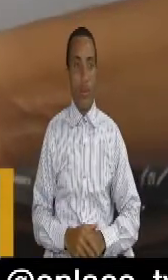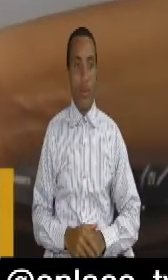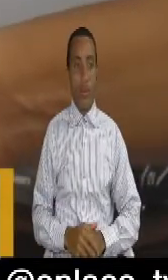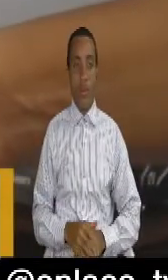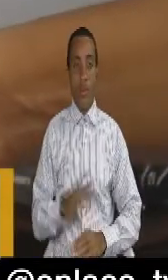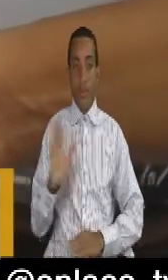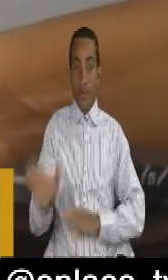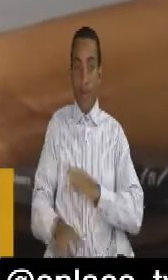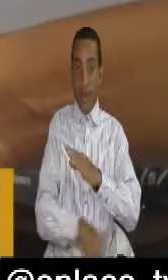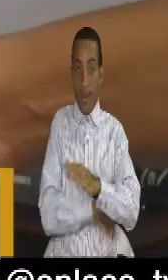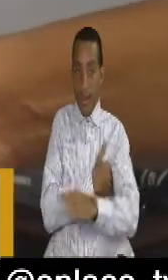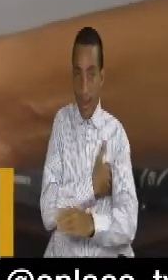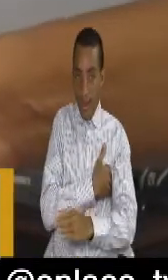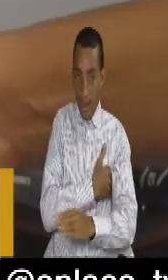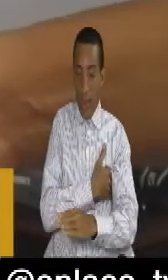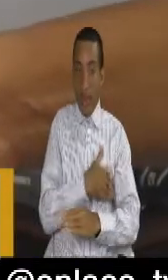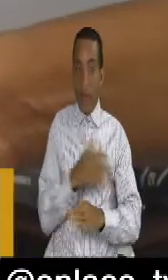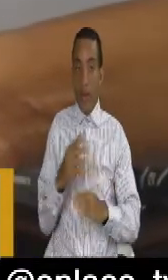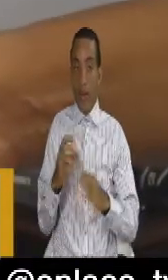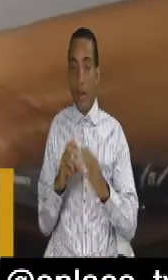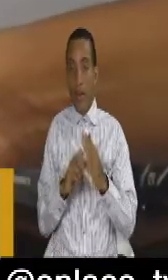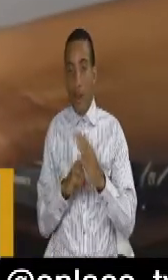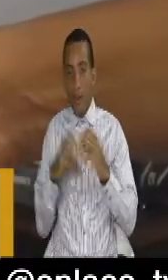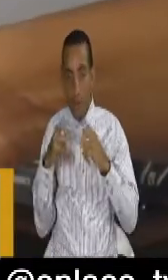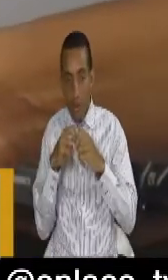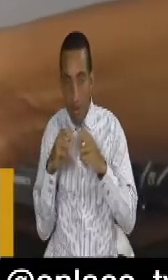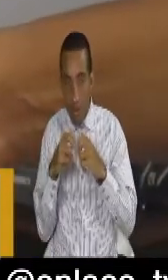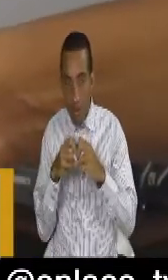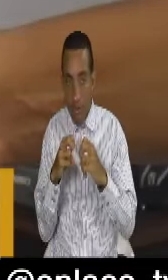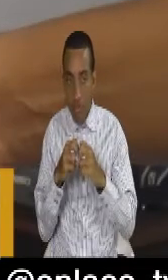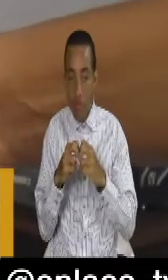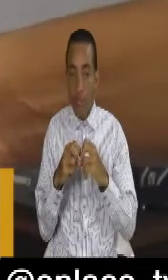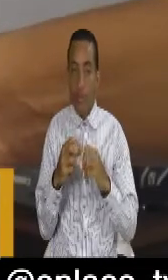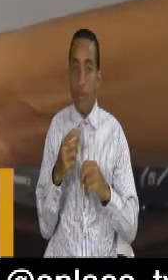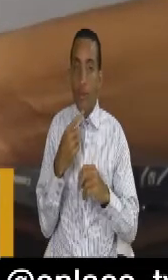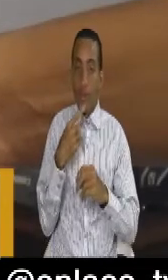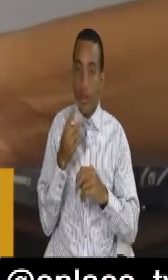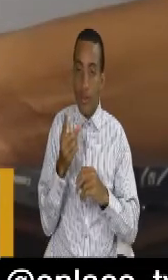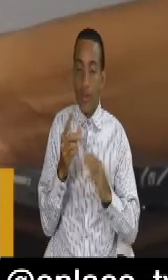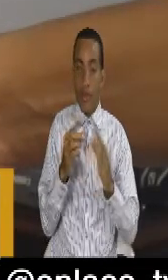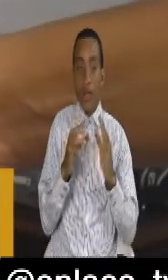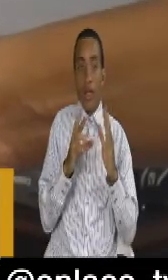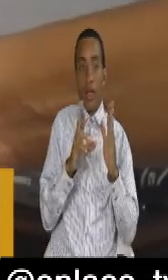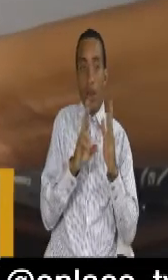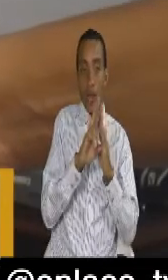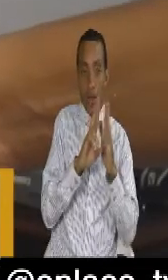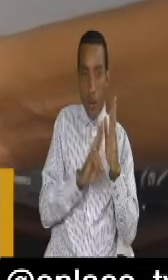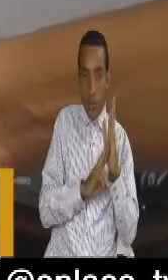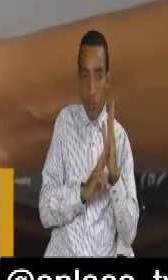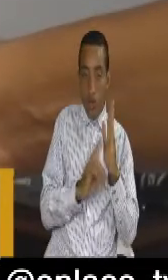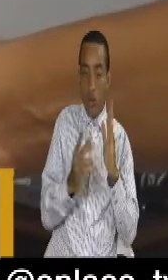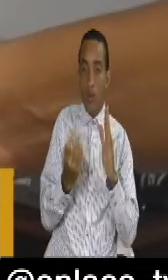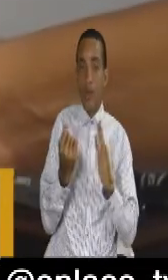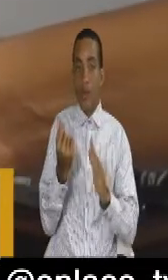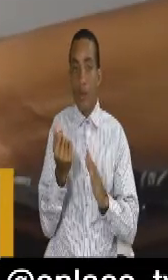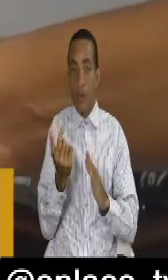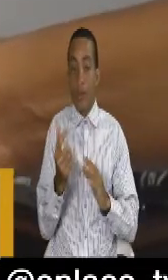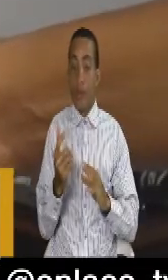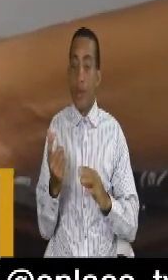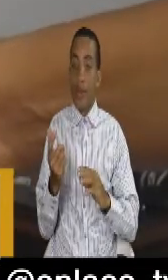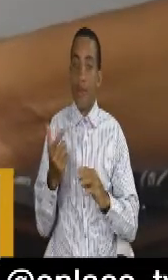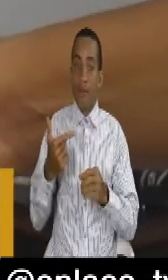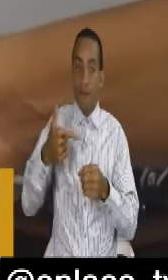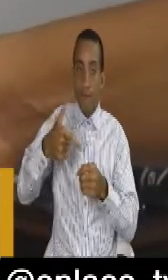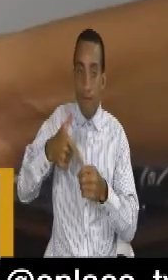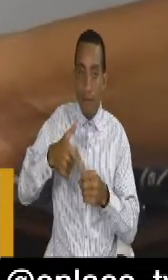Minas y Energía anualmente establece una resolución de precios para los biocombustibles. Los biocombustibles son